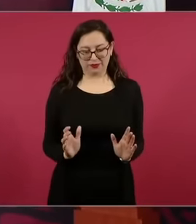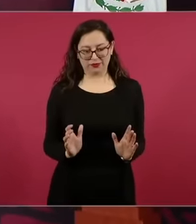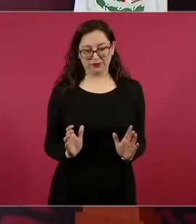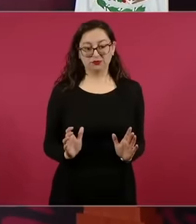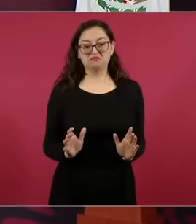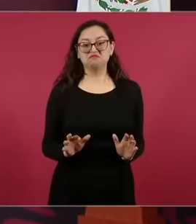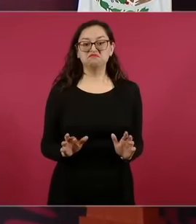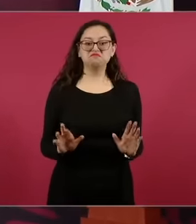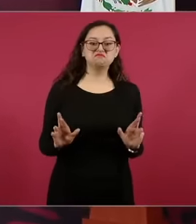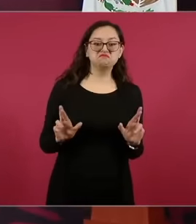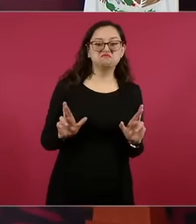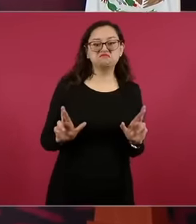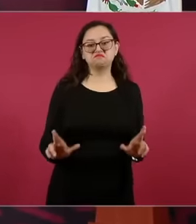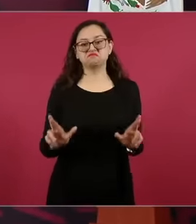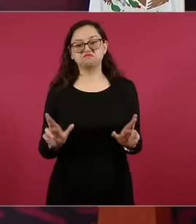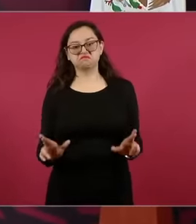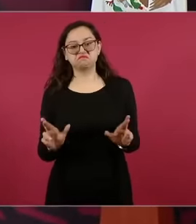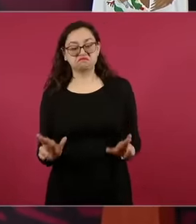vivan